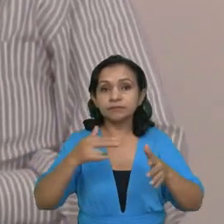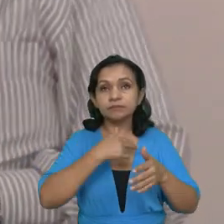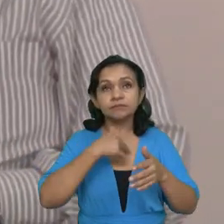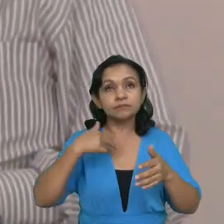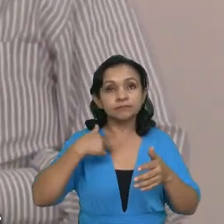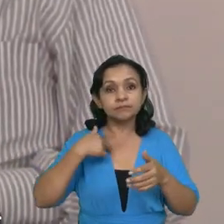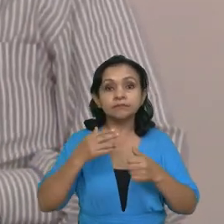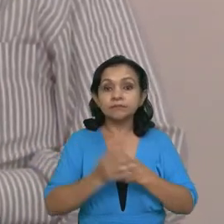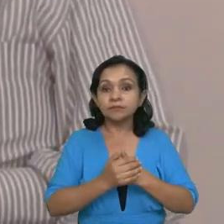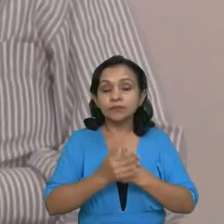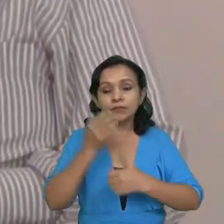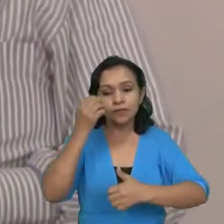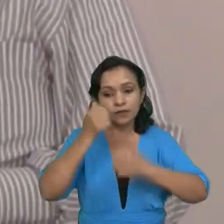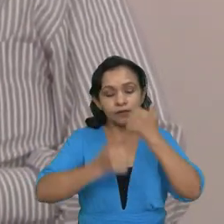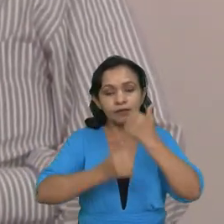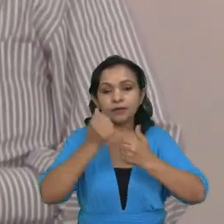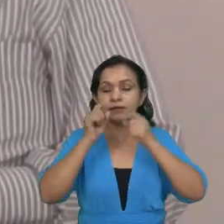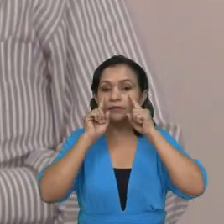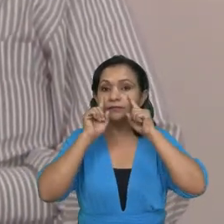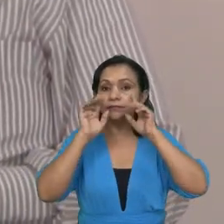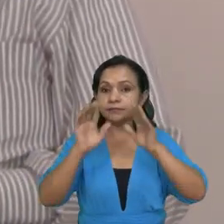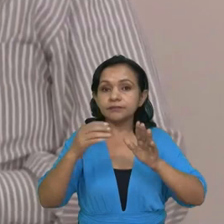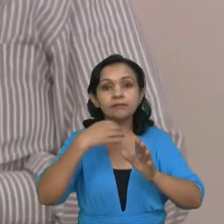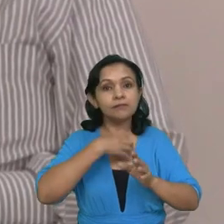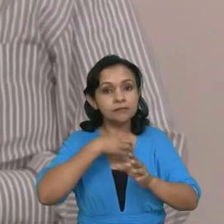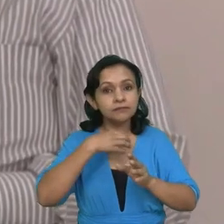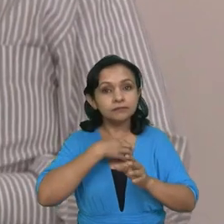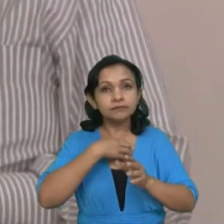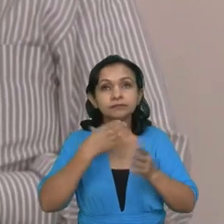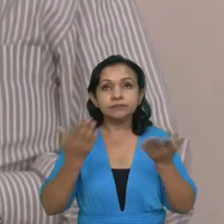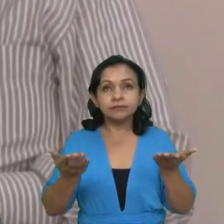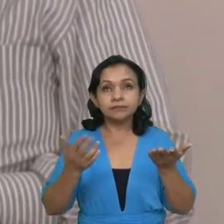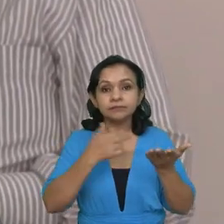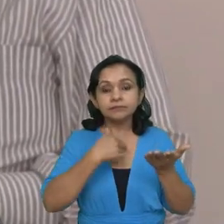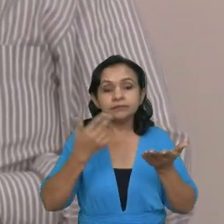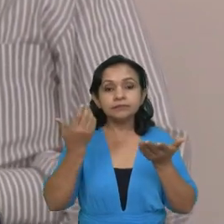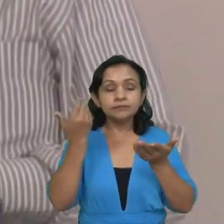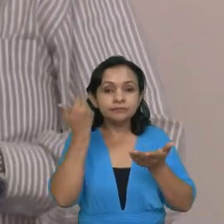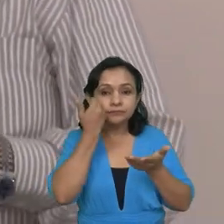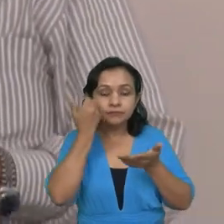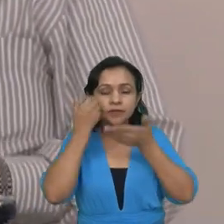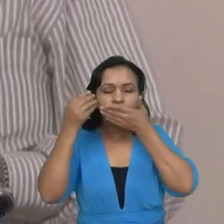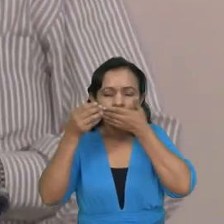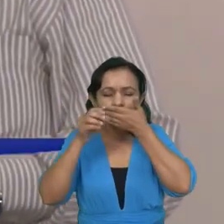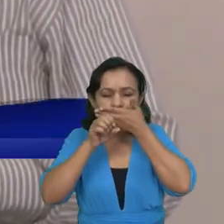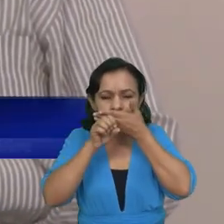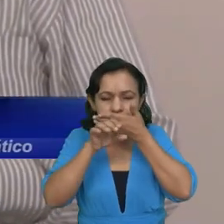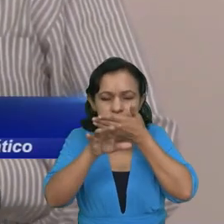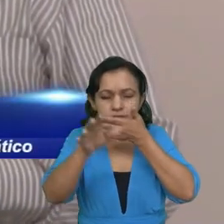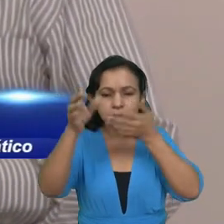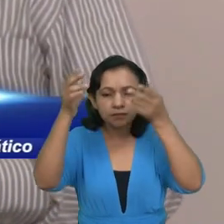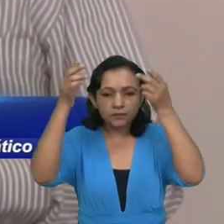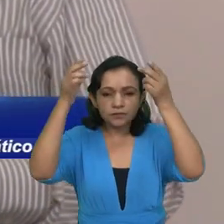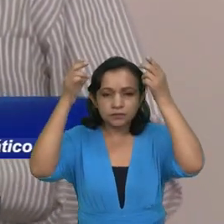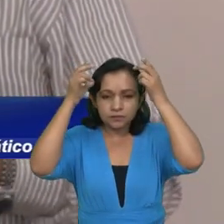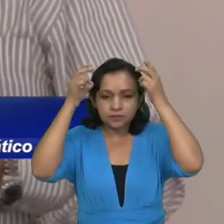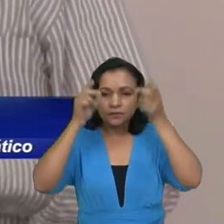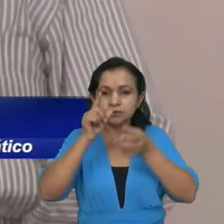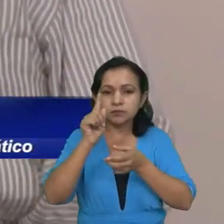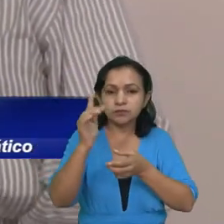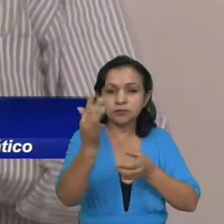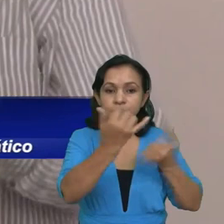uno de los problemas de la seguridad nuestra viene a ser el coronavirus y todas las instituciones aquí